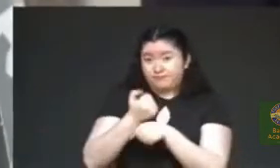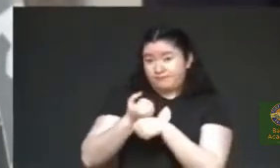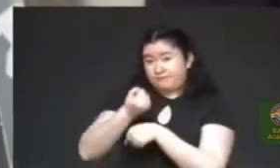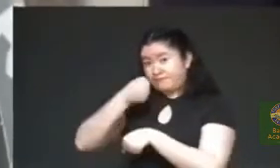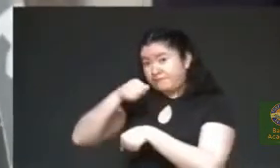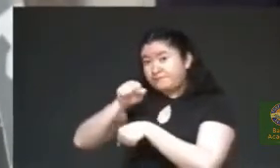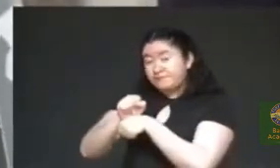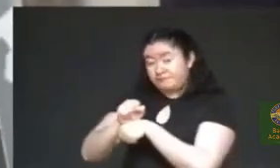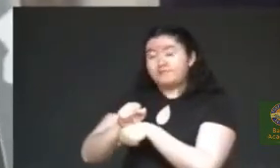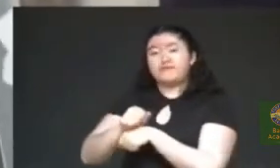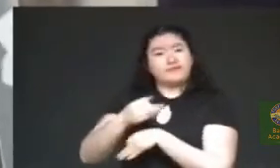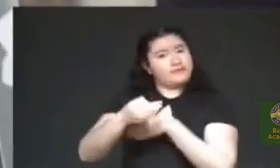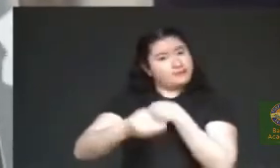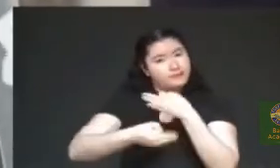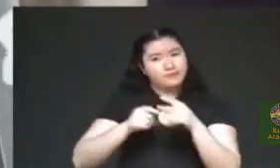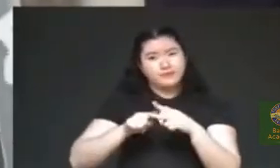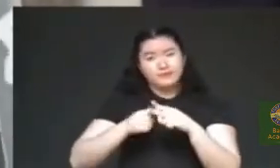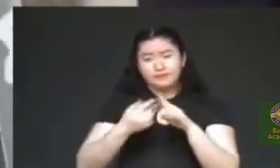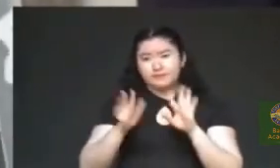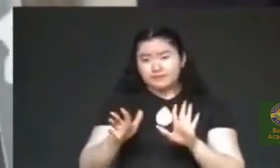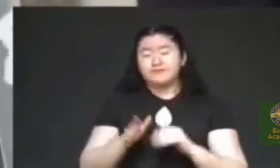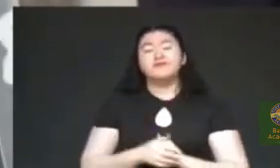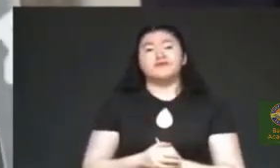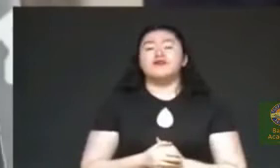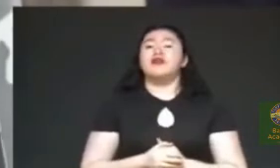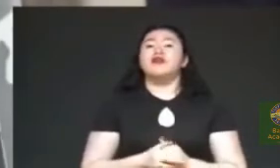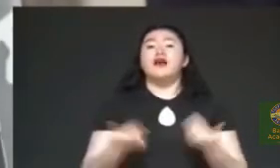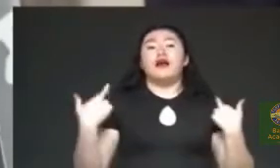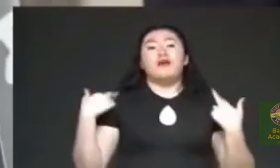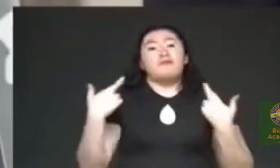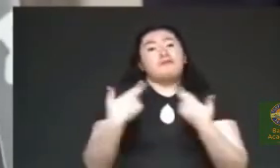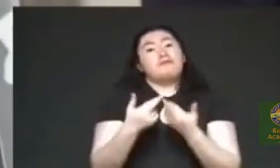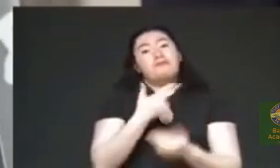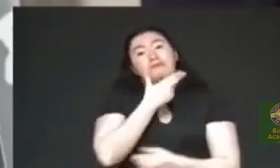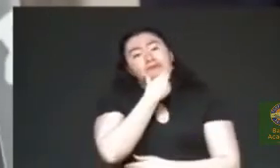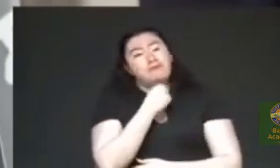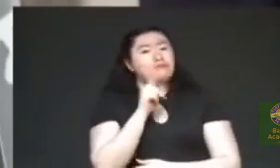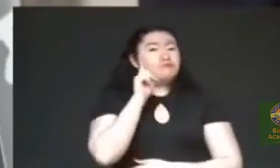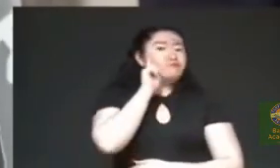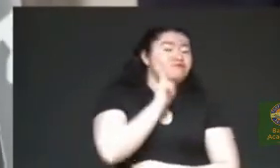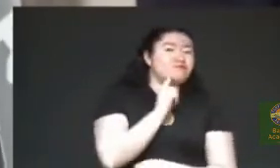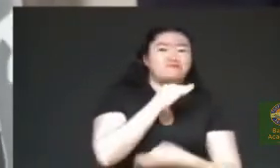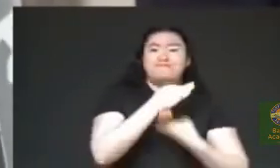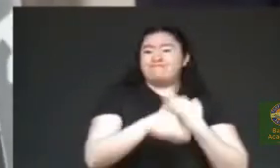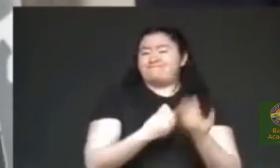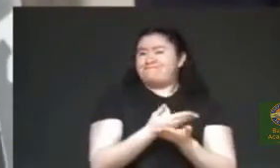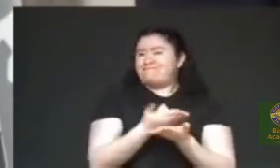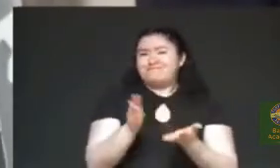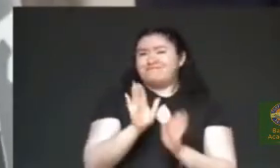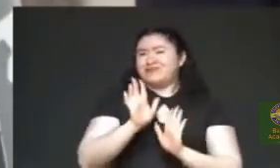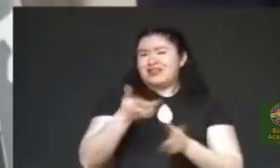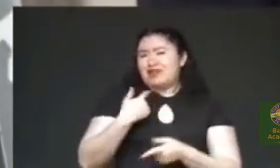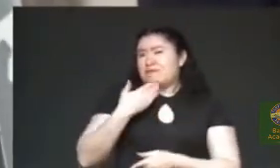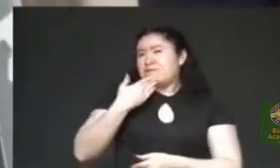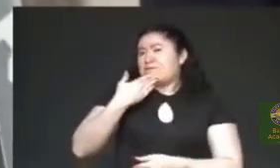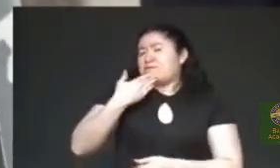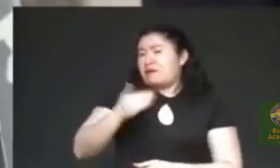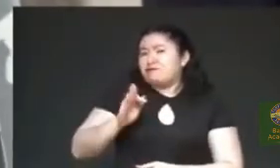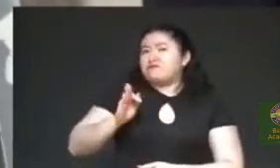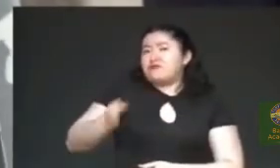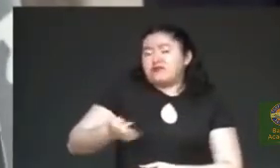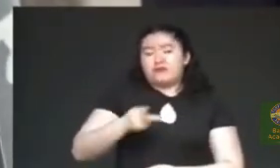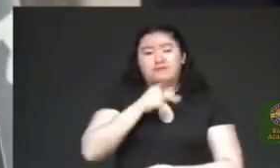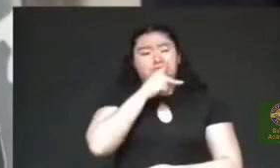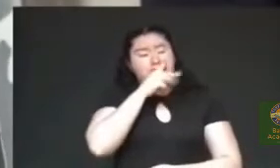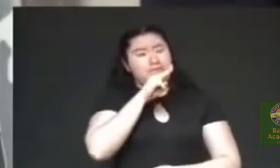enorme aceptación por parte de profesores, profesoras, directivos, padres, madres de familia y niños y niñas para